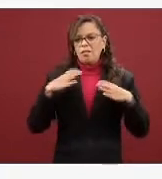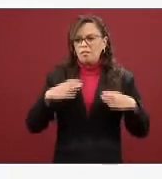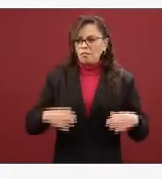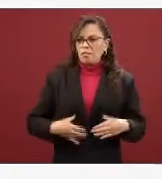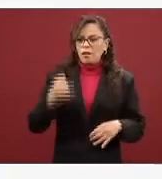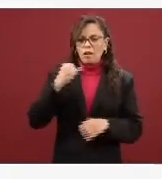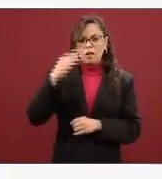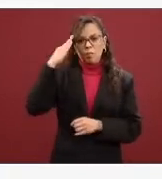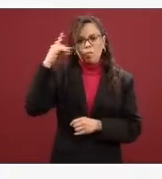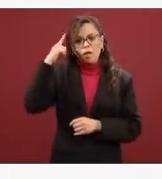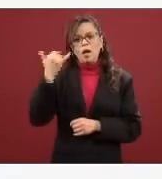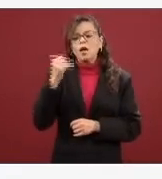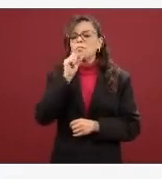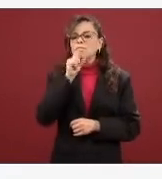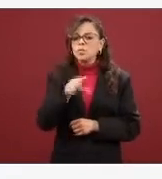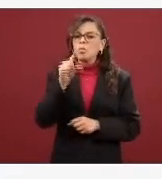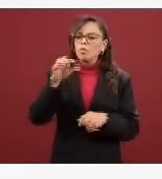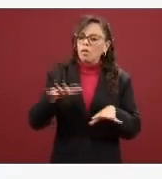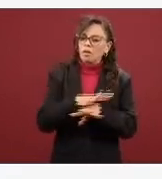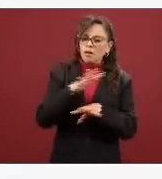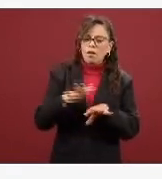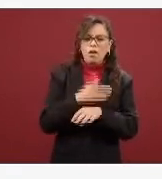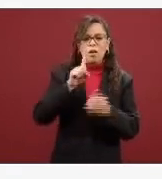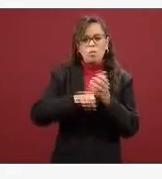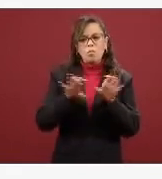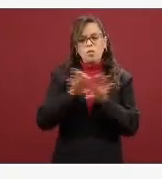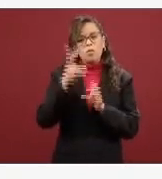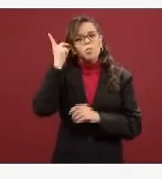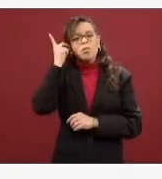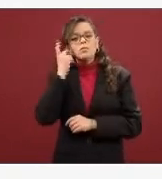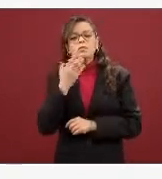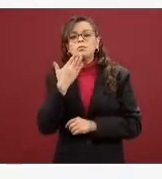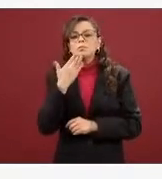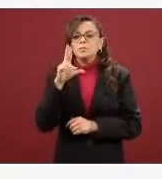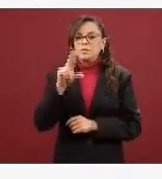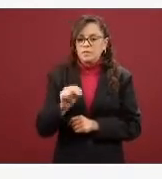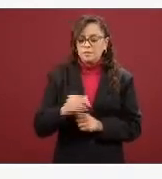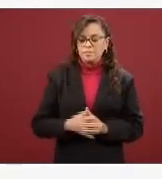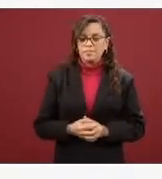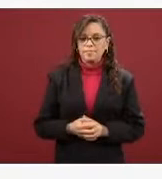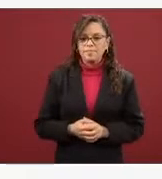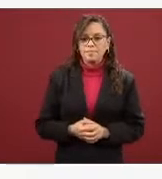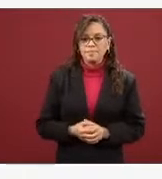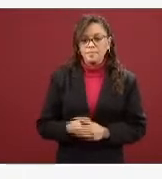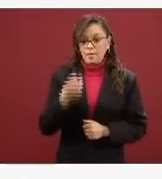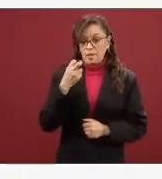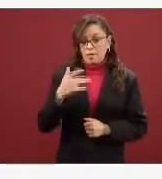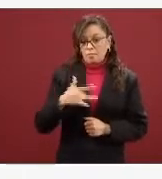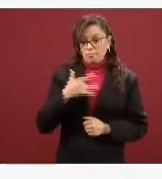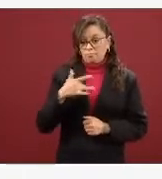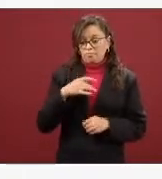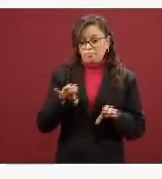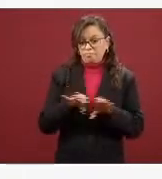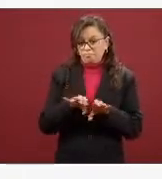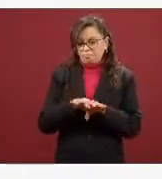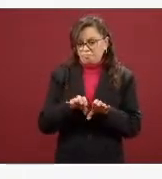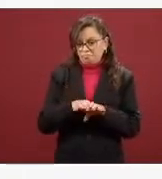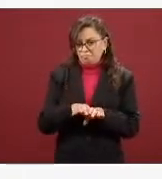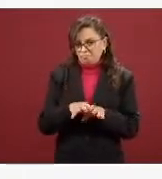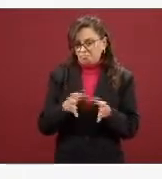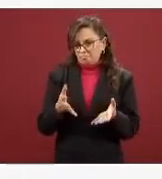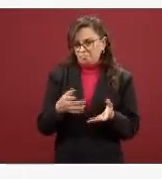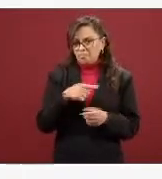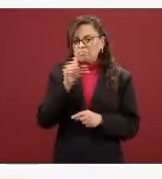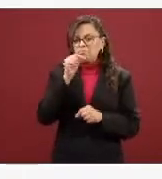nuestro ciclo de sueño. Dentro de algunos de los efectos que puede tener emocionales es que lleguemos a un estado constante de aburrimiento o